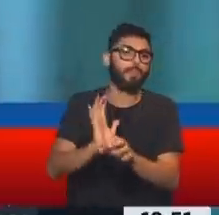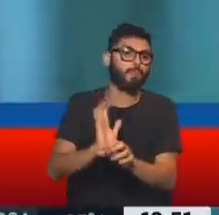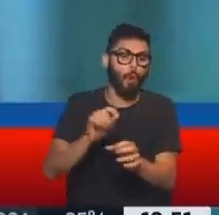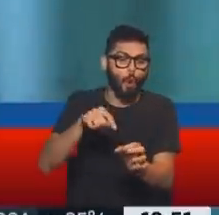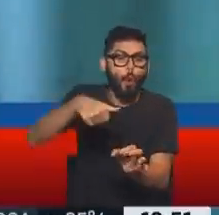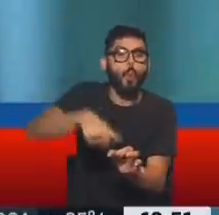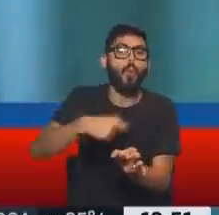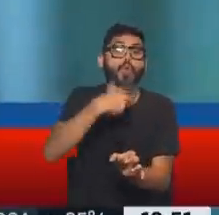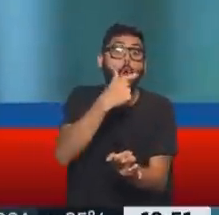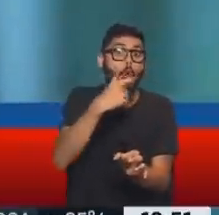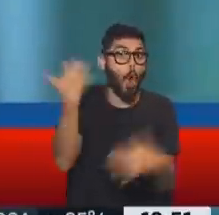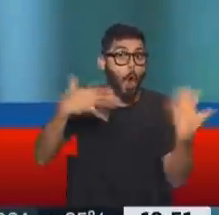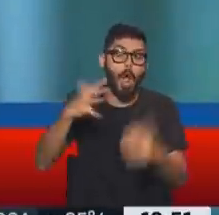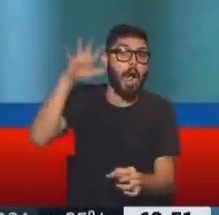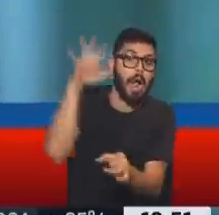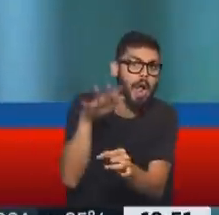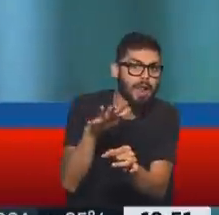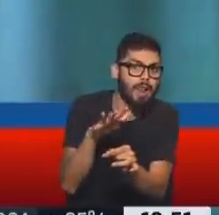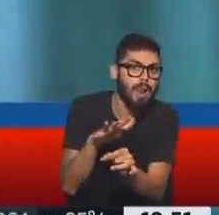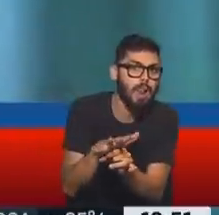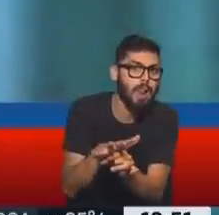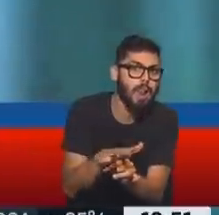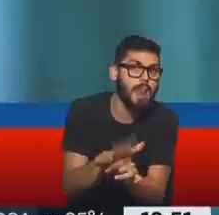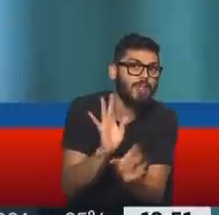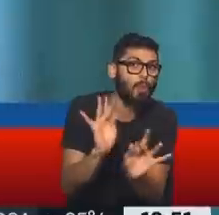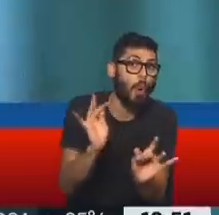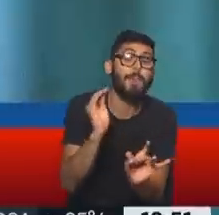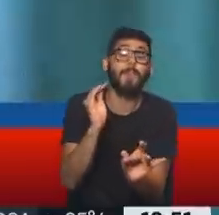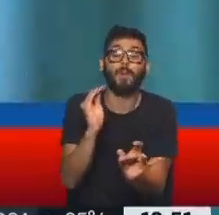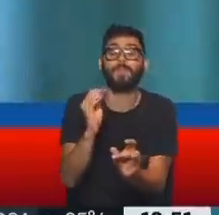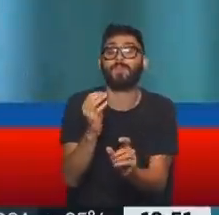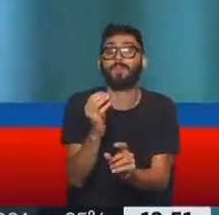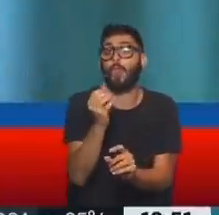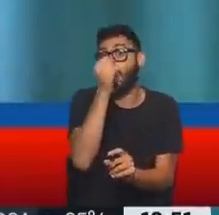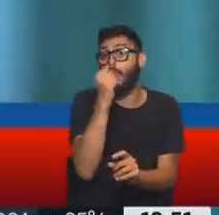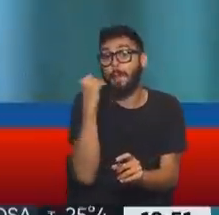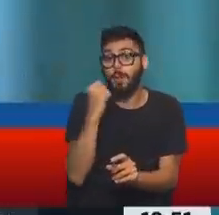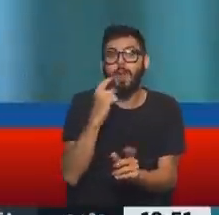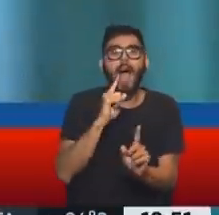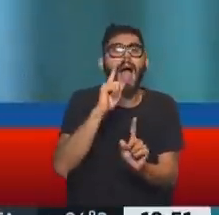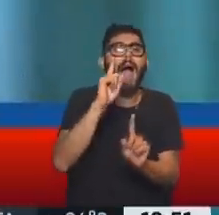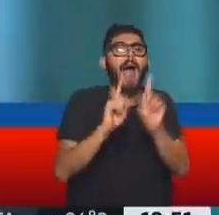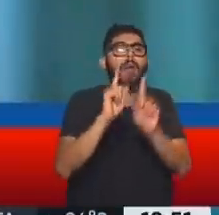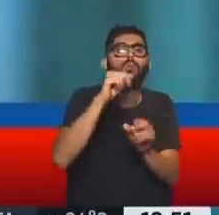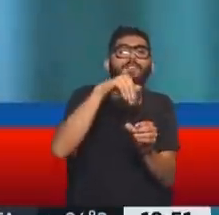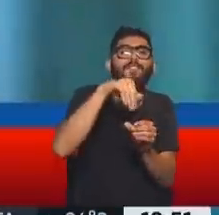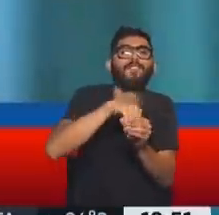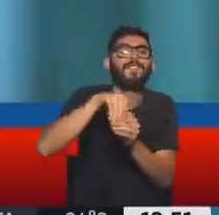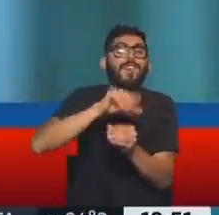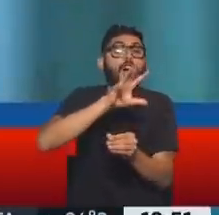lo que se determinó el domingo es excluir a ciertos bancos rusos de este sistema